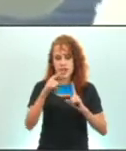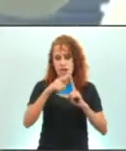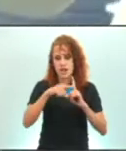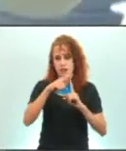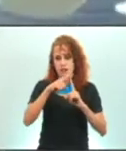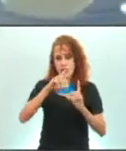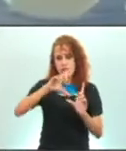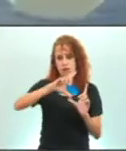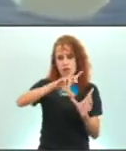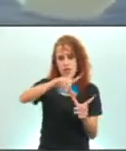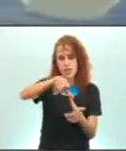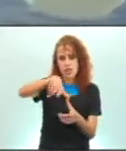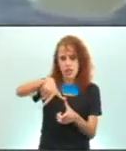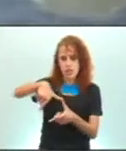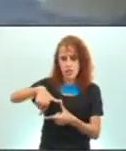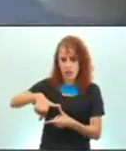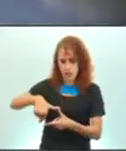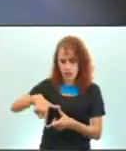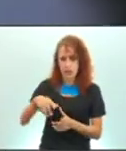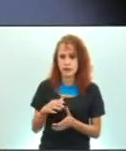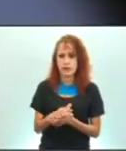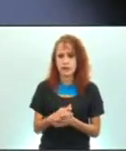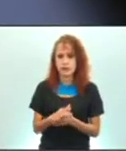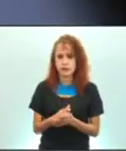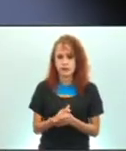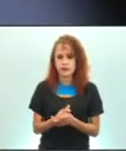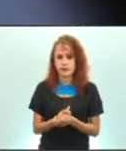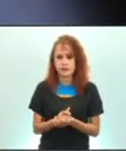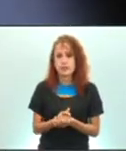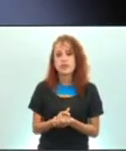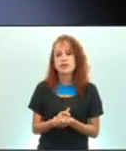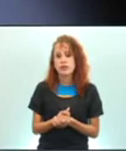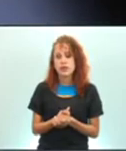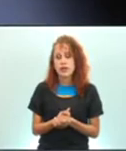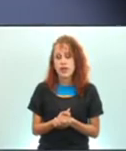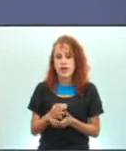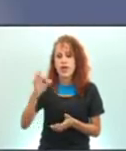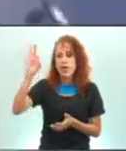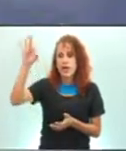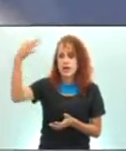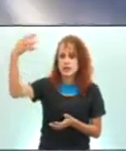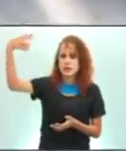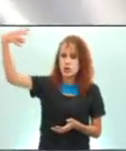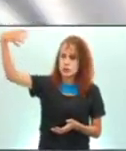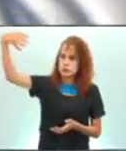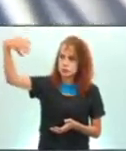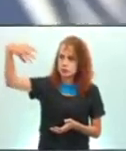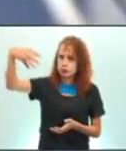La temperatura del planeta está determinada por el balance entre la radiación entrante,